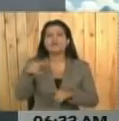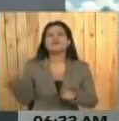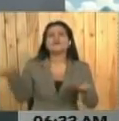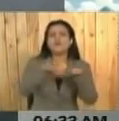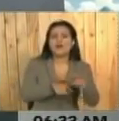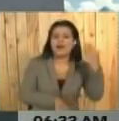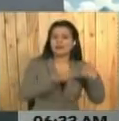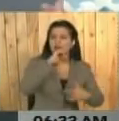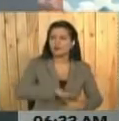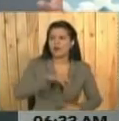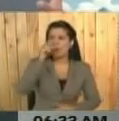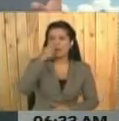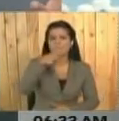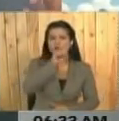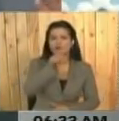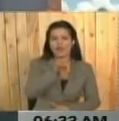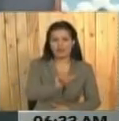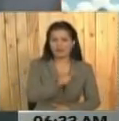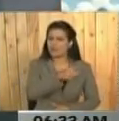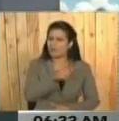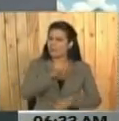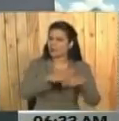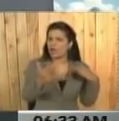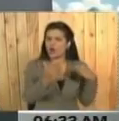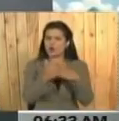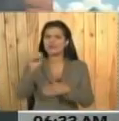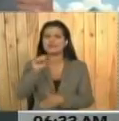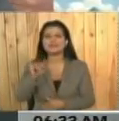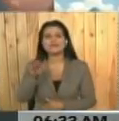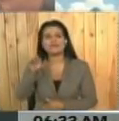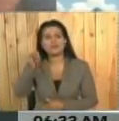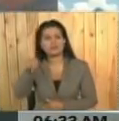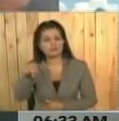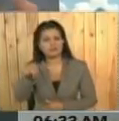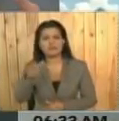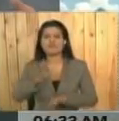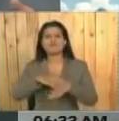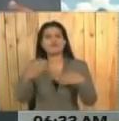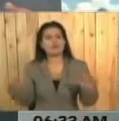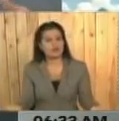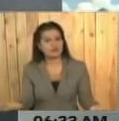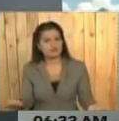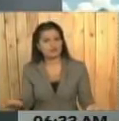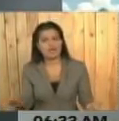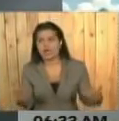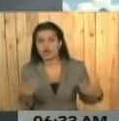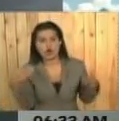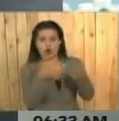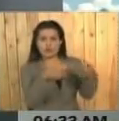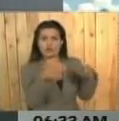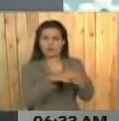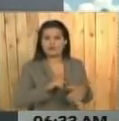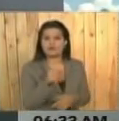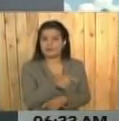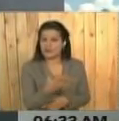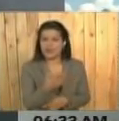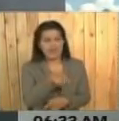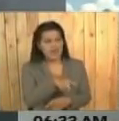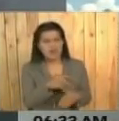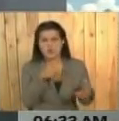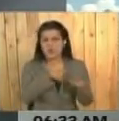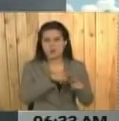carriles Por qué atacar al sín Cuál es el Por qué enfilar contra un organismo que ha garantizado conjuntamente con